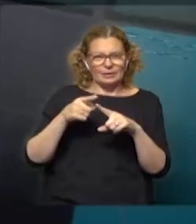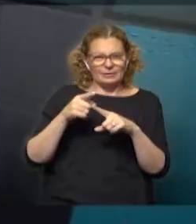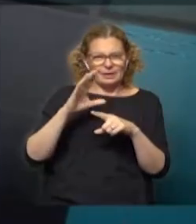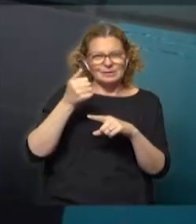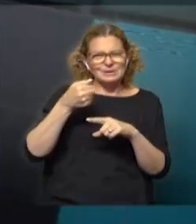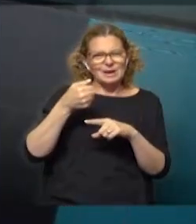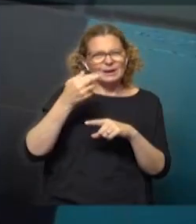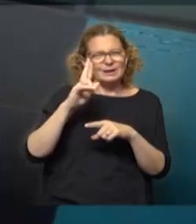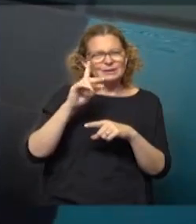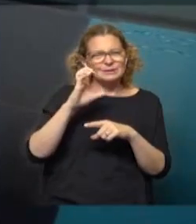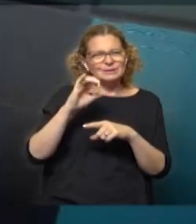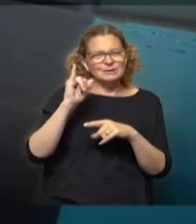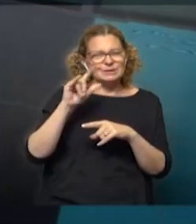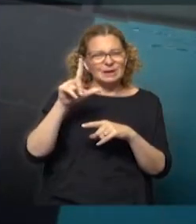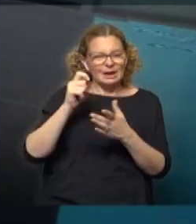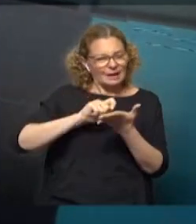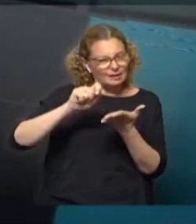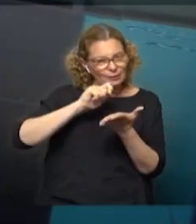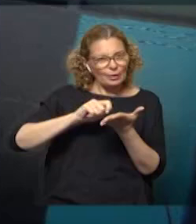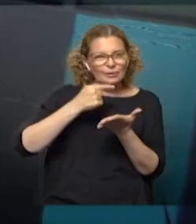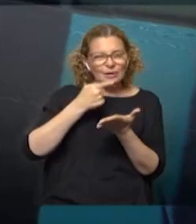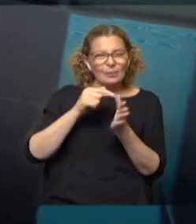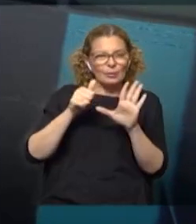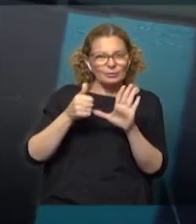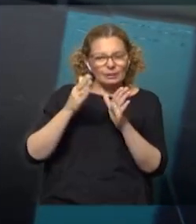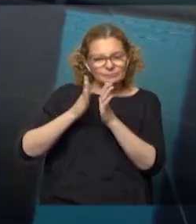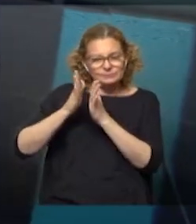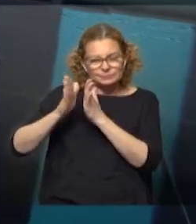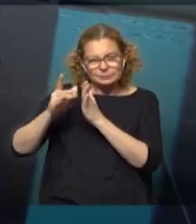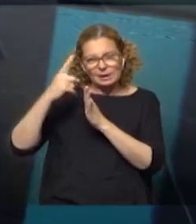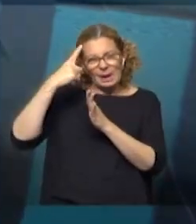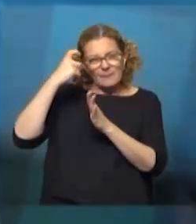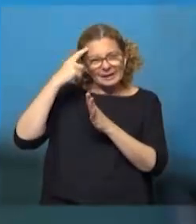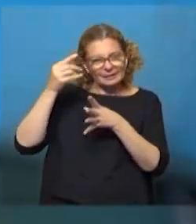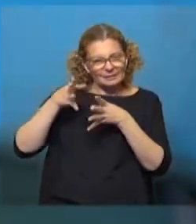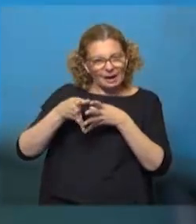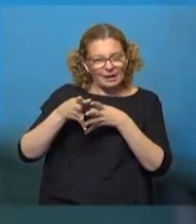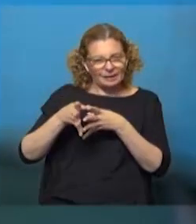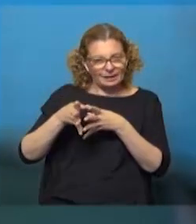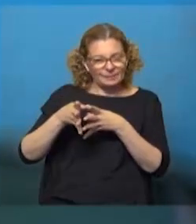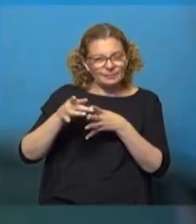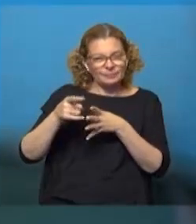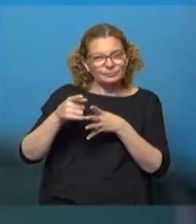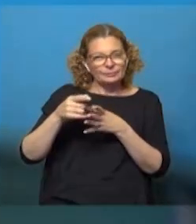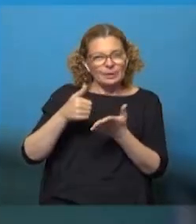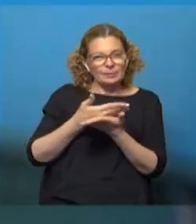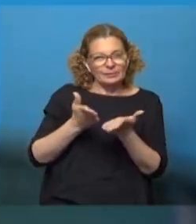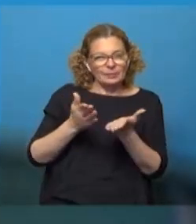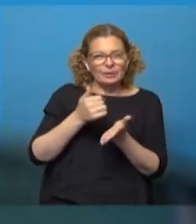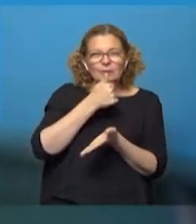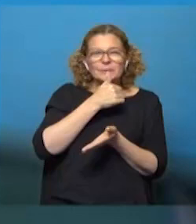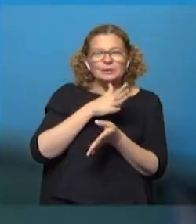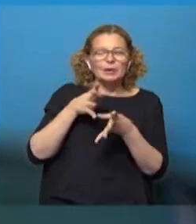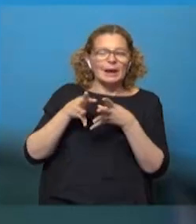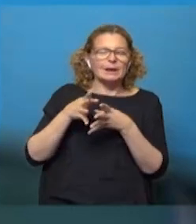charchill escribió digamos seis tomos sobre su experiencia de la guerra tratando de presentándolo un poco como la historia